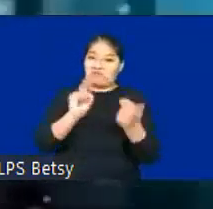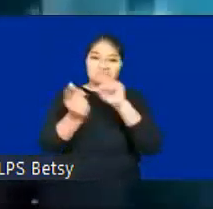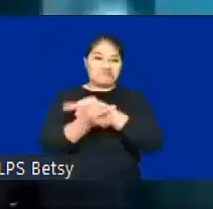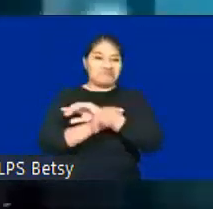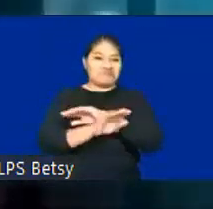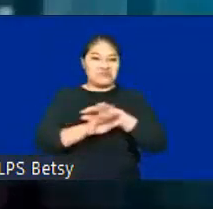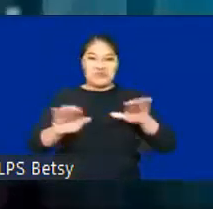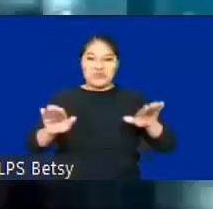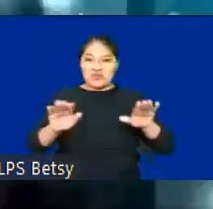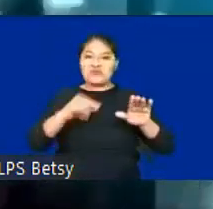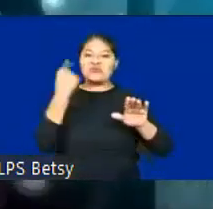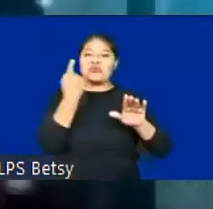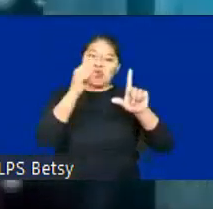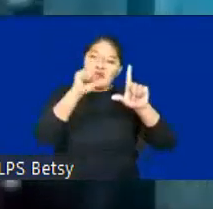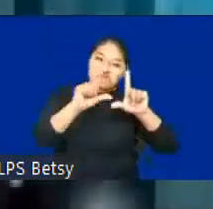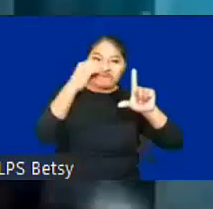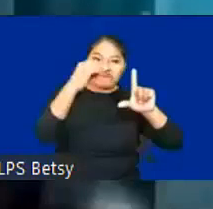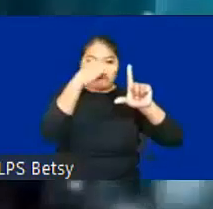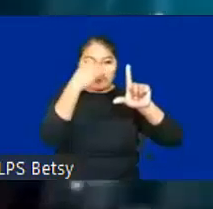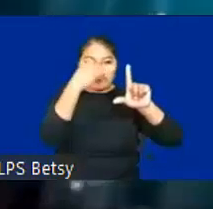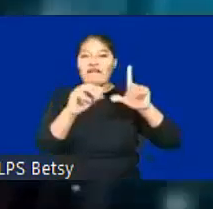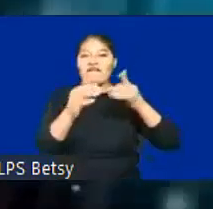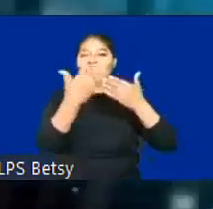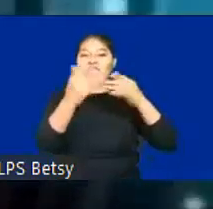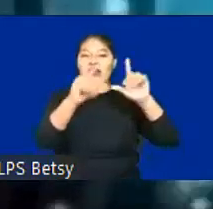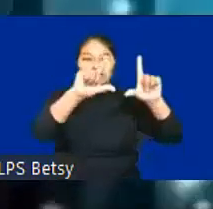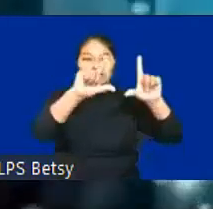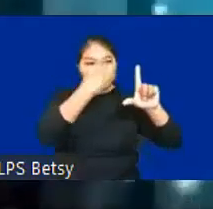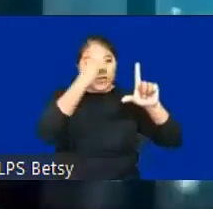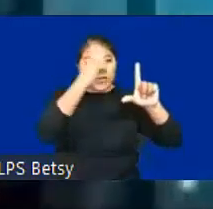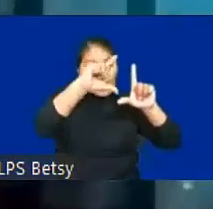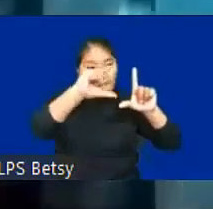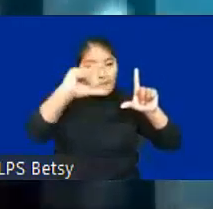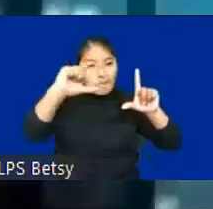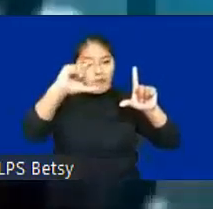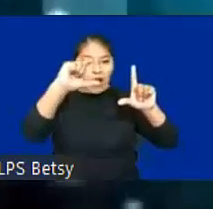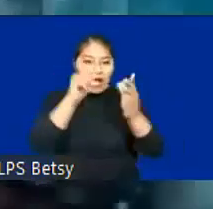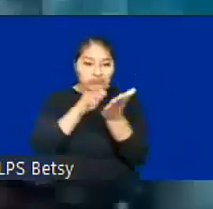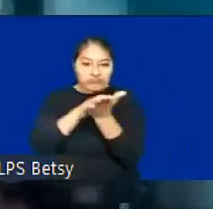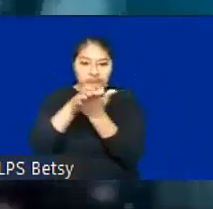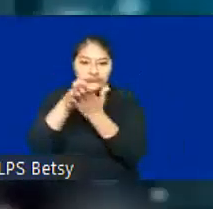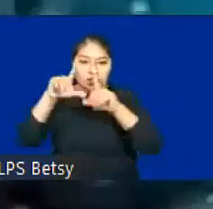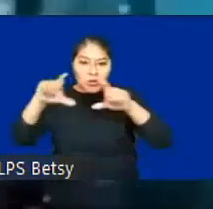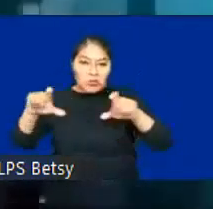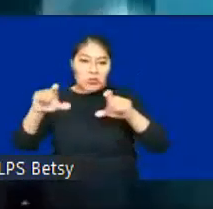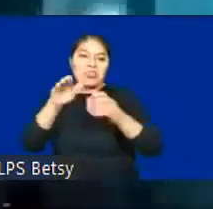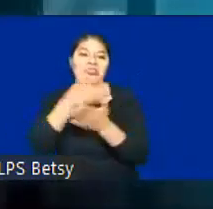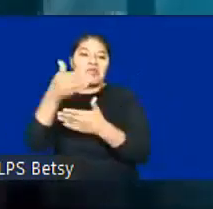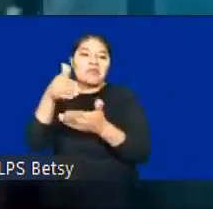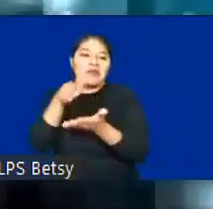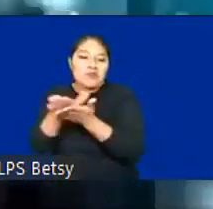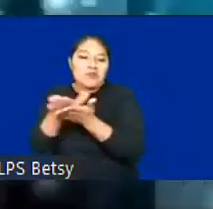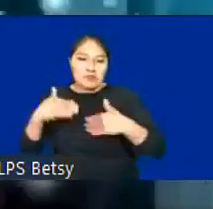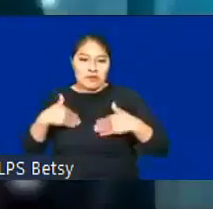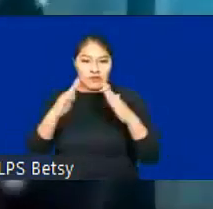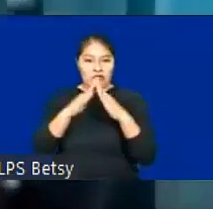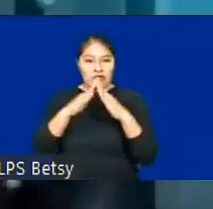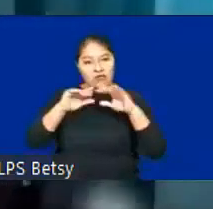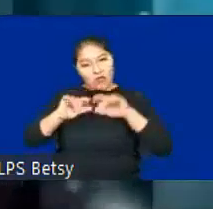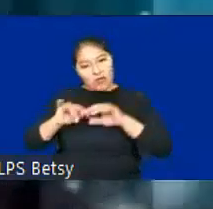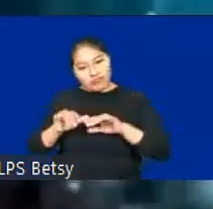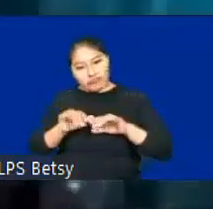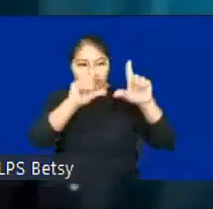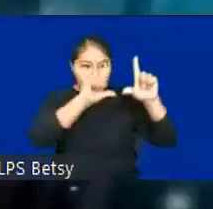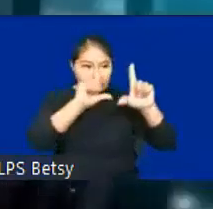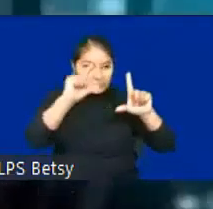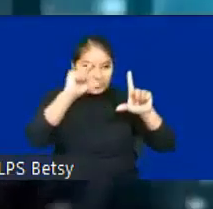electrónico y que yo puedo, a través de la plataforma Síguelo, que explicaba en la lámina anterior, descargarla a las veces que sea necesaria y llevarla en